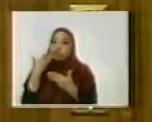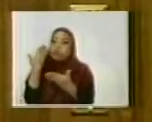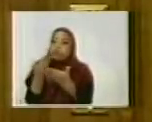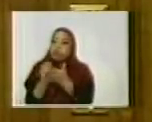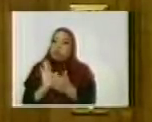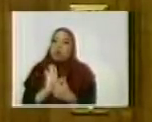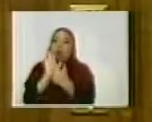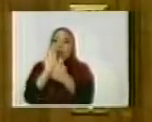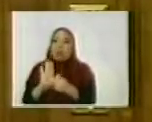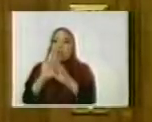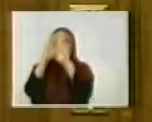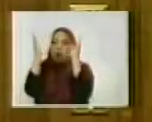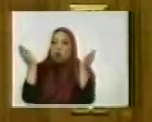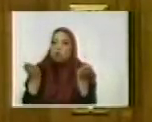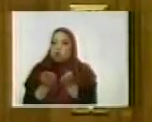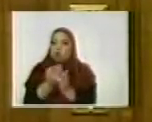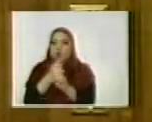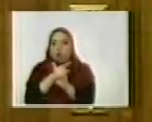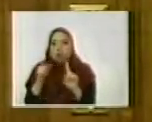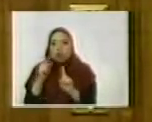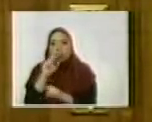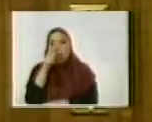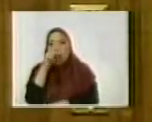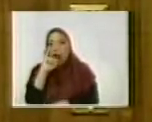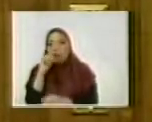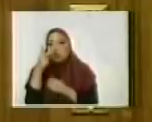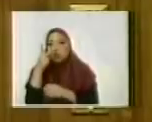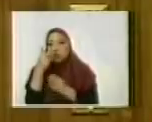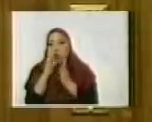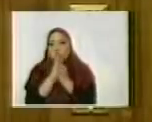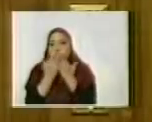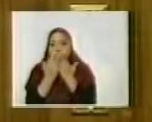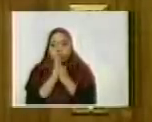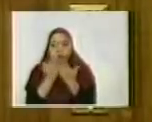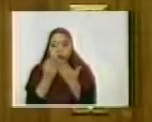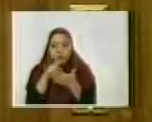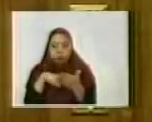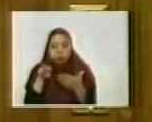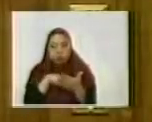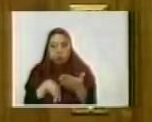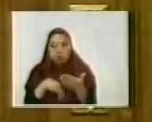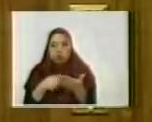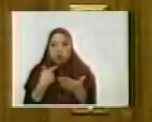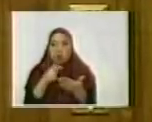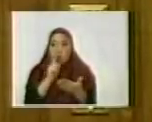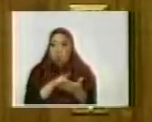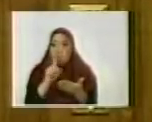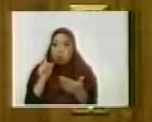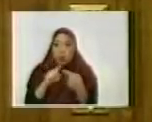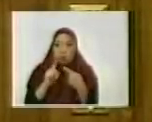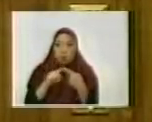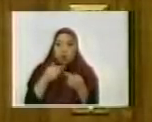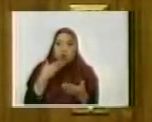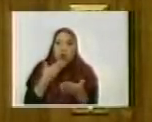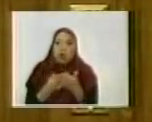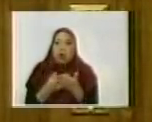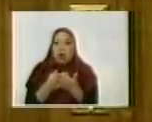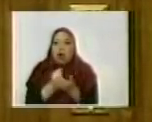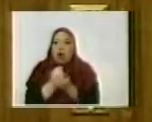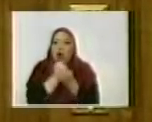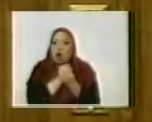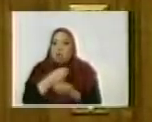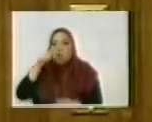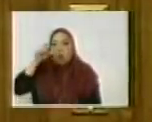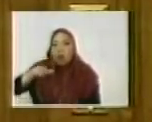y quedan dos libros que es importante leerlo a los jóvenes: Servir al Pueblo y Antes que